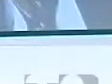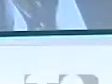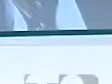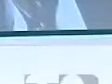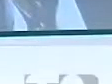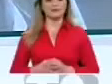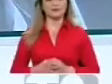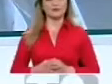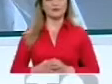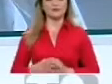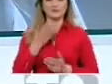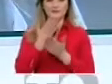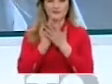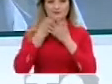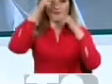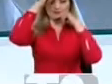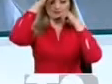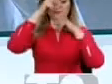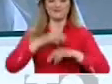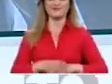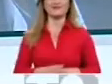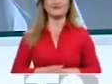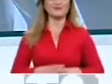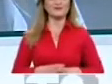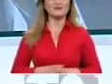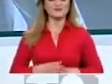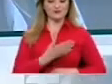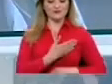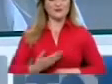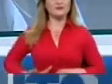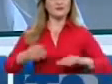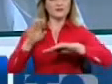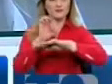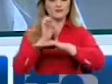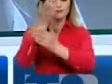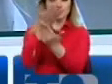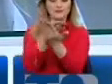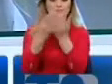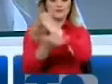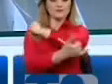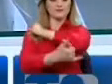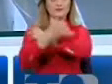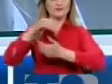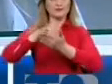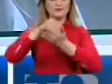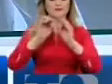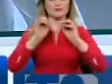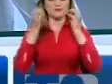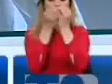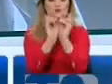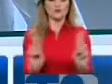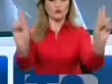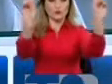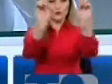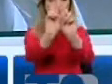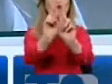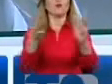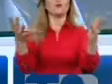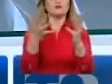Gracias por seguir en nuestra sintonía. Les contamos ahora que el presidente ecuatoriano propuso a los países miembros de la Organización de Naciones Unidas